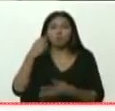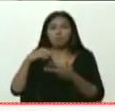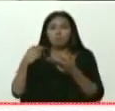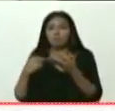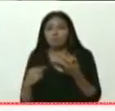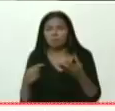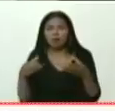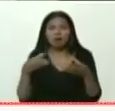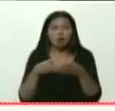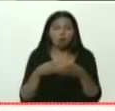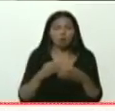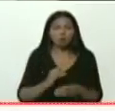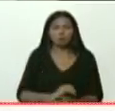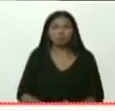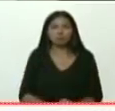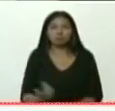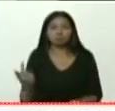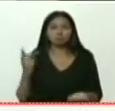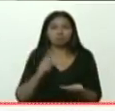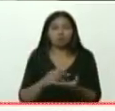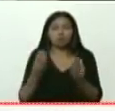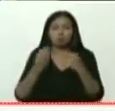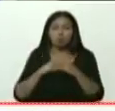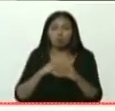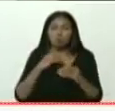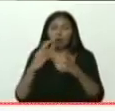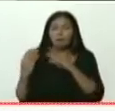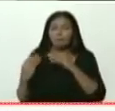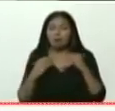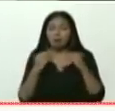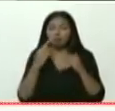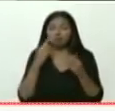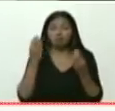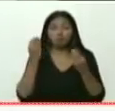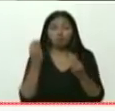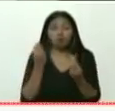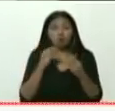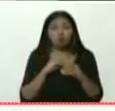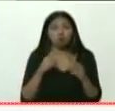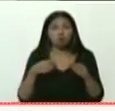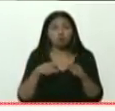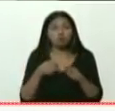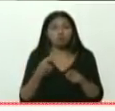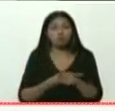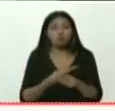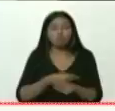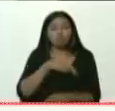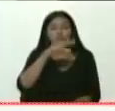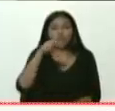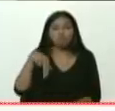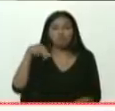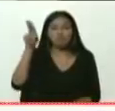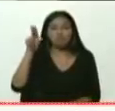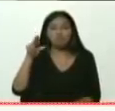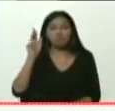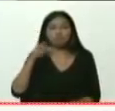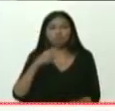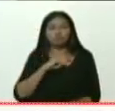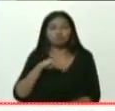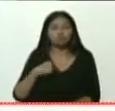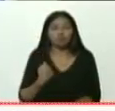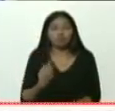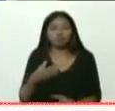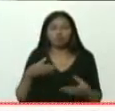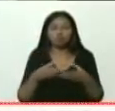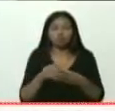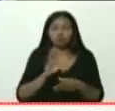compañía. Vinieron a conversar y yo le ratifiqué al gobierno de Noruega, de nuestra